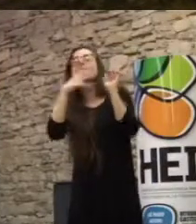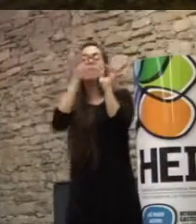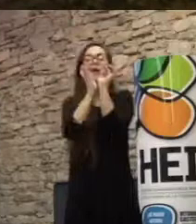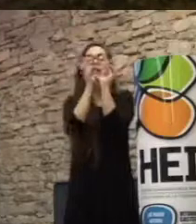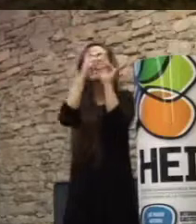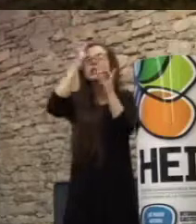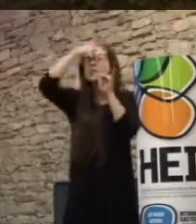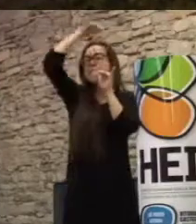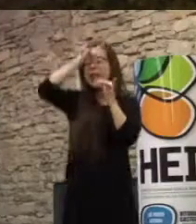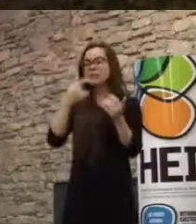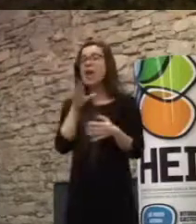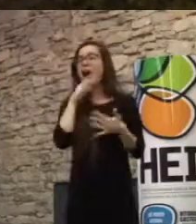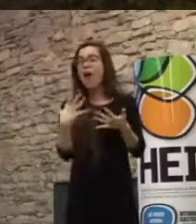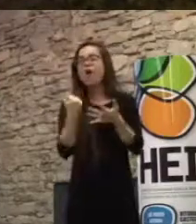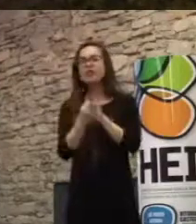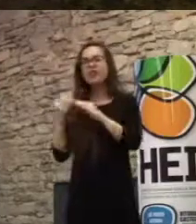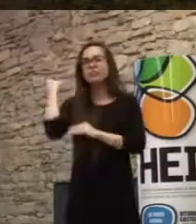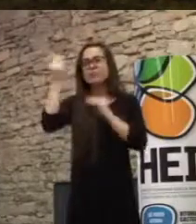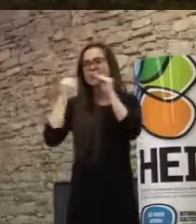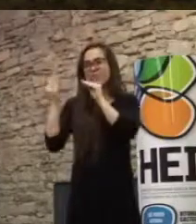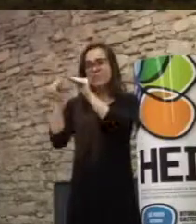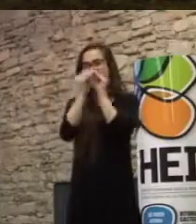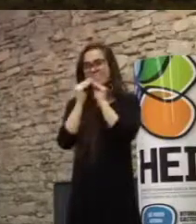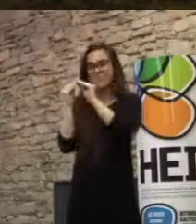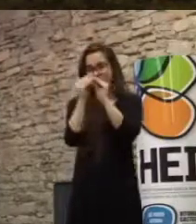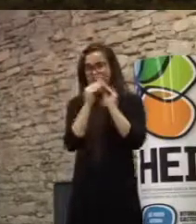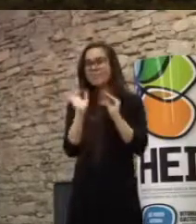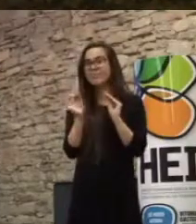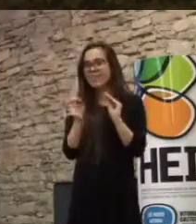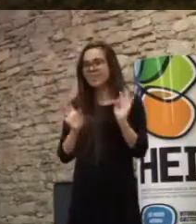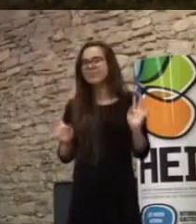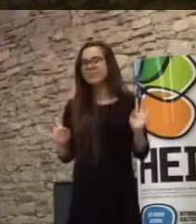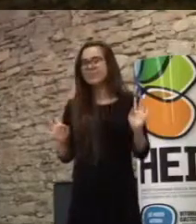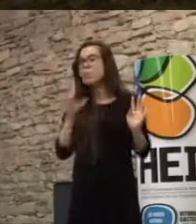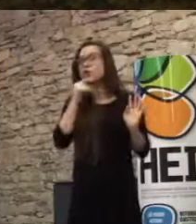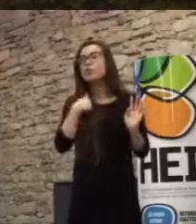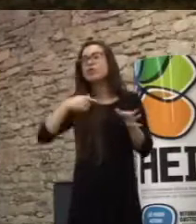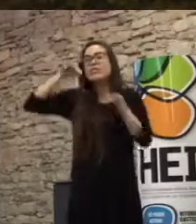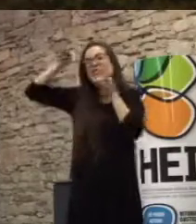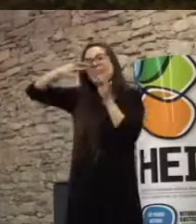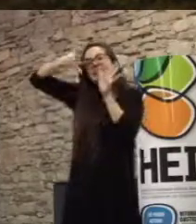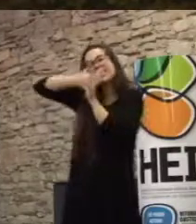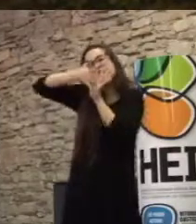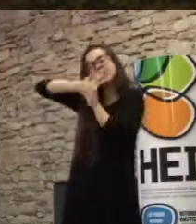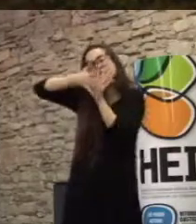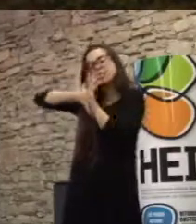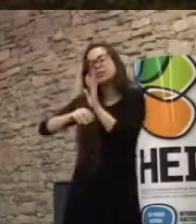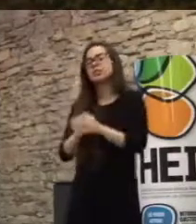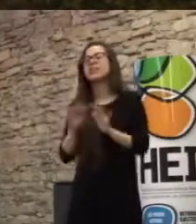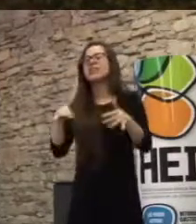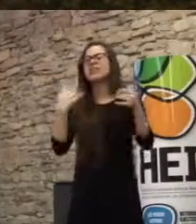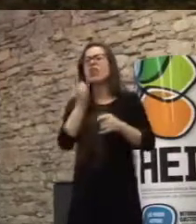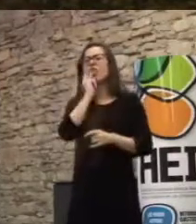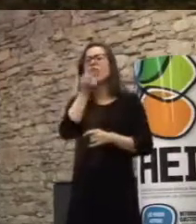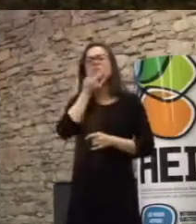ahora todos estáis pensando en la rosa que yo quiero que pensáis correcto porque estoy siendo específico veis uno de los mayores errores que se puede